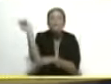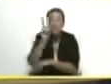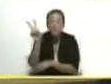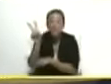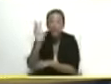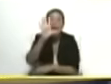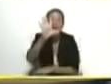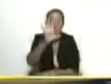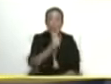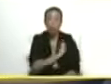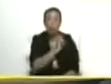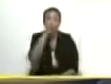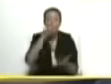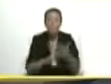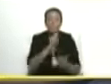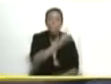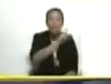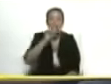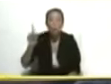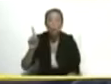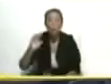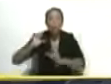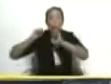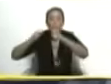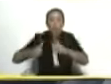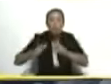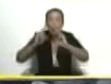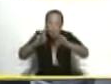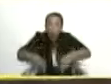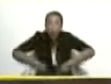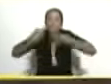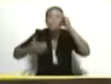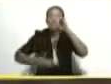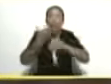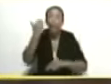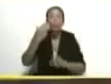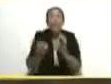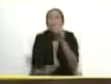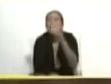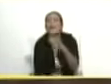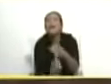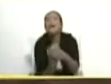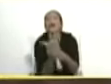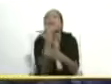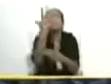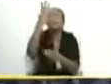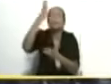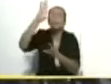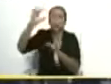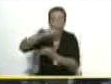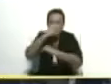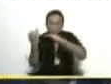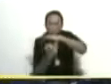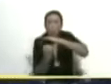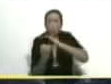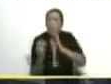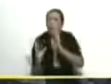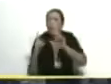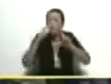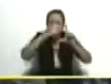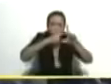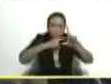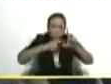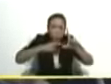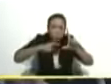el 5 de enero de 2021 empezó una nueva etapa de reconstrucción institucional, de recuperación